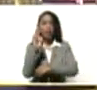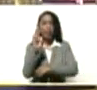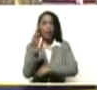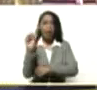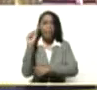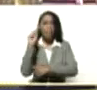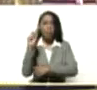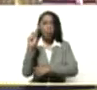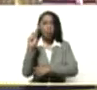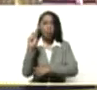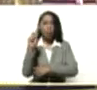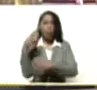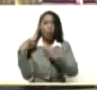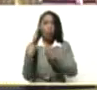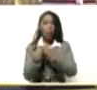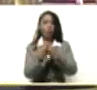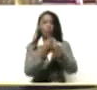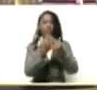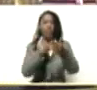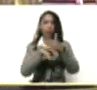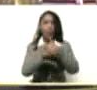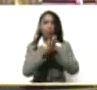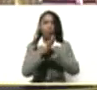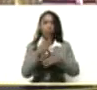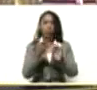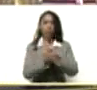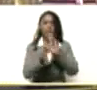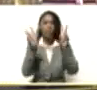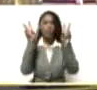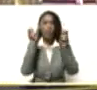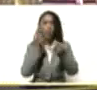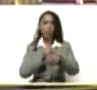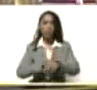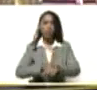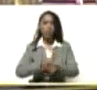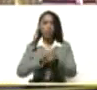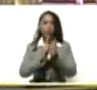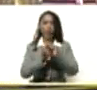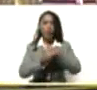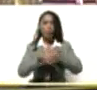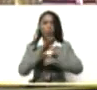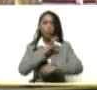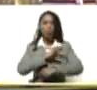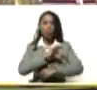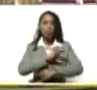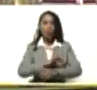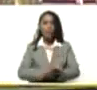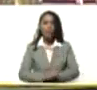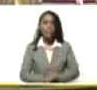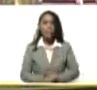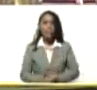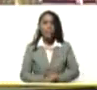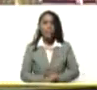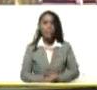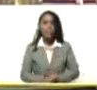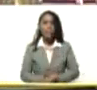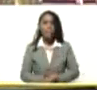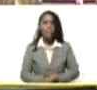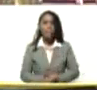3R.net. Vayamos juntos a una nueva época de transición al socialismo.